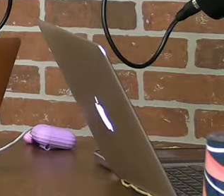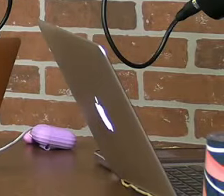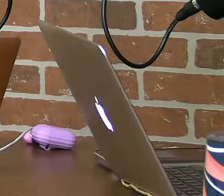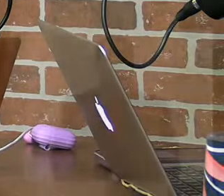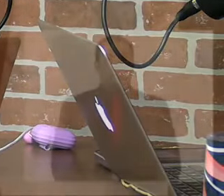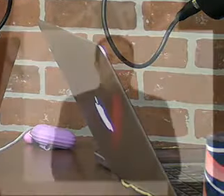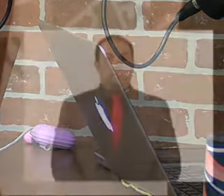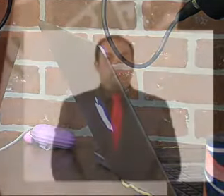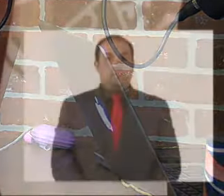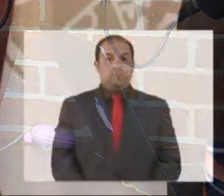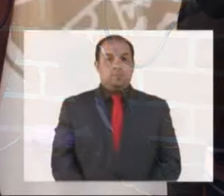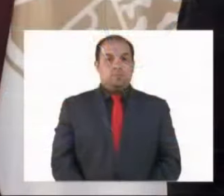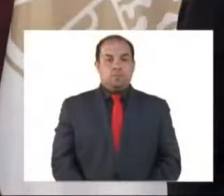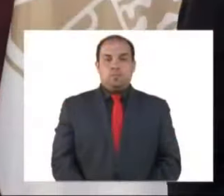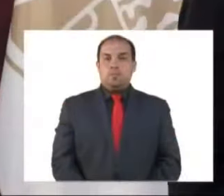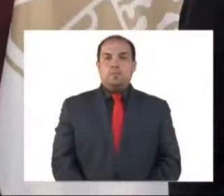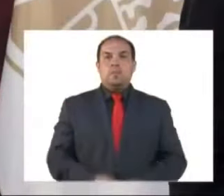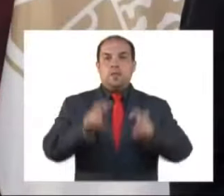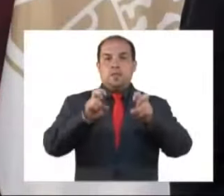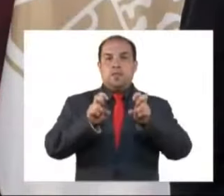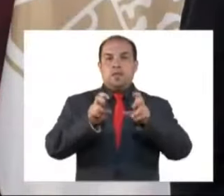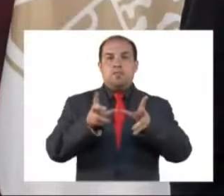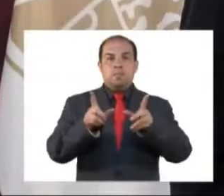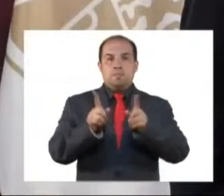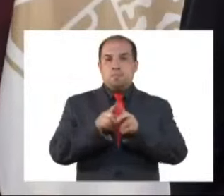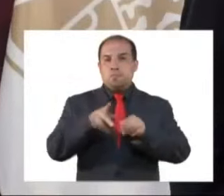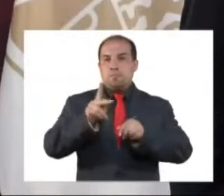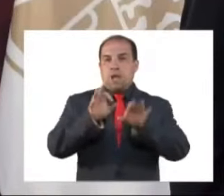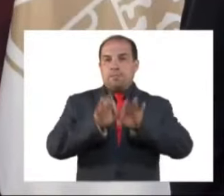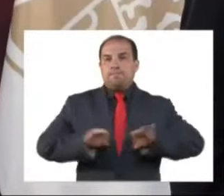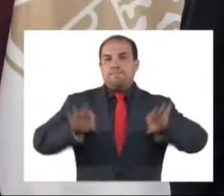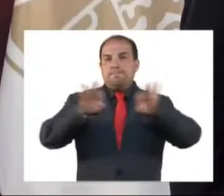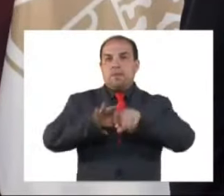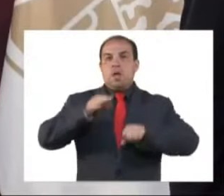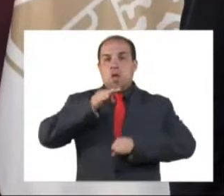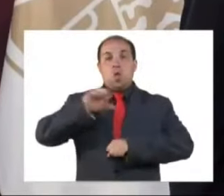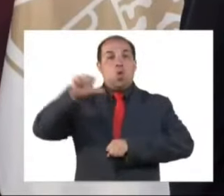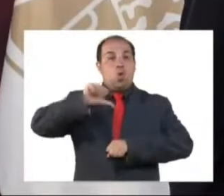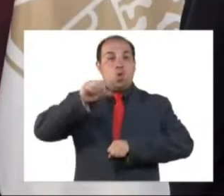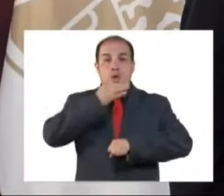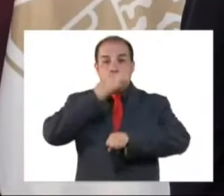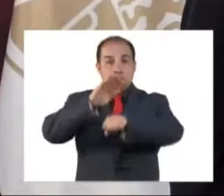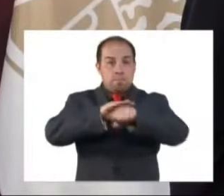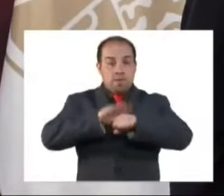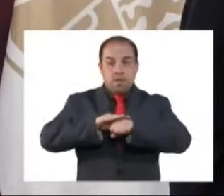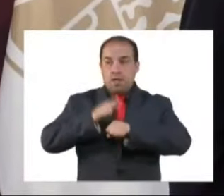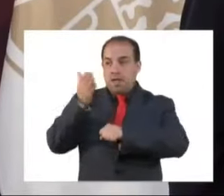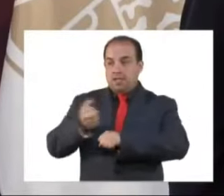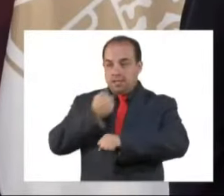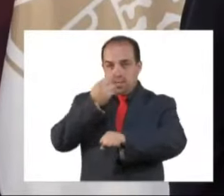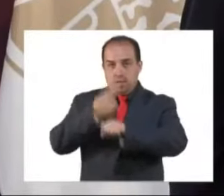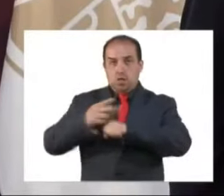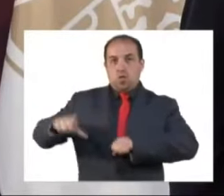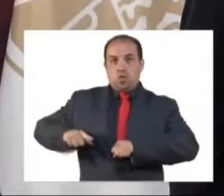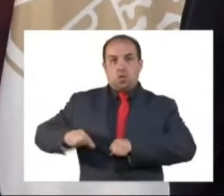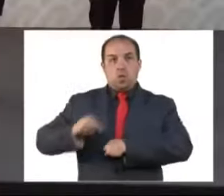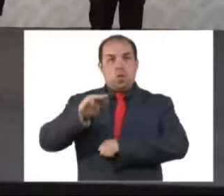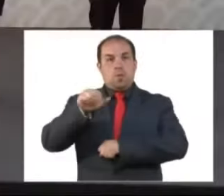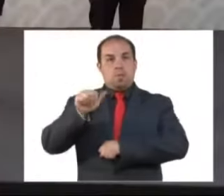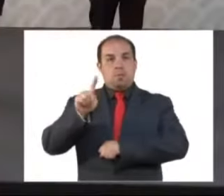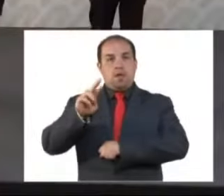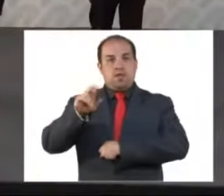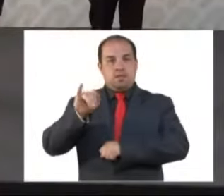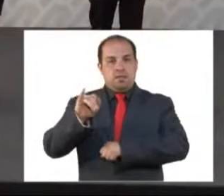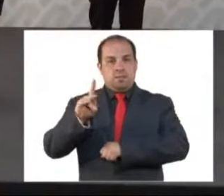anuncio el día de hoy quiero anunciar que el secretario de gobierno Martí batres